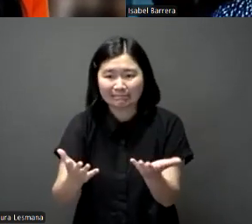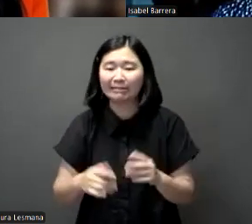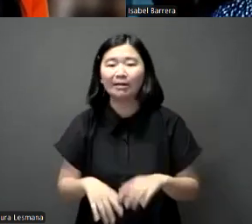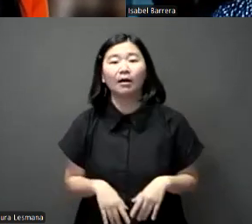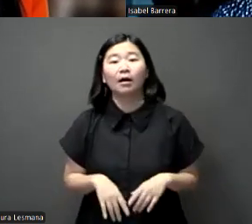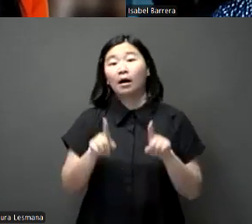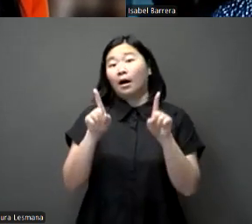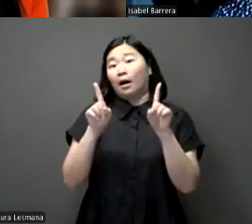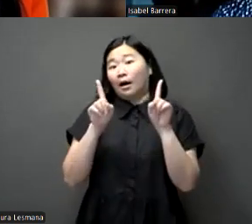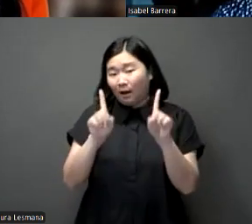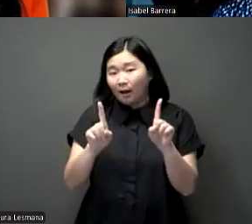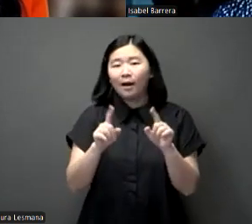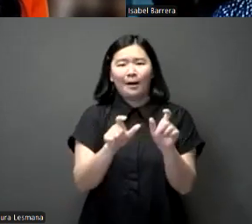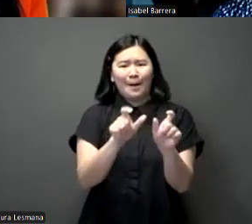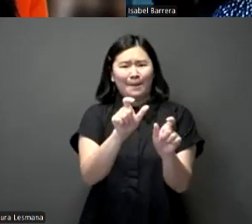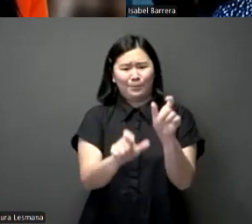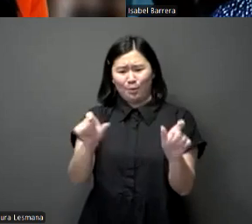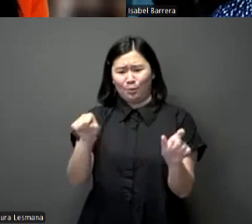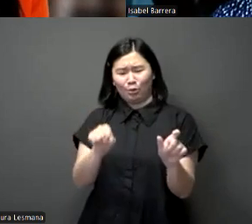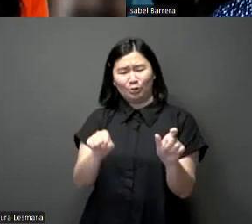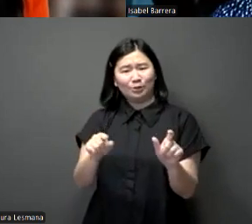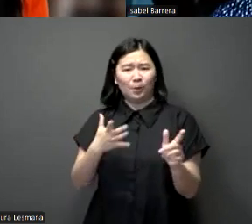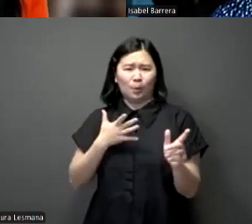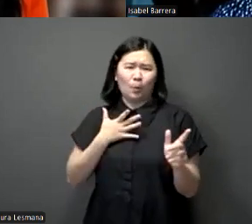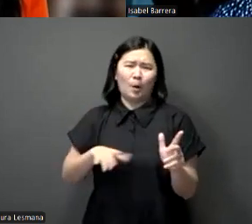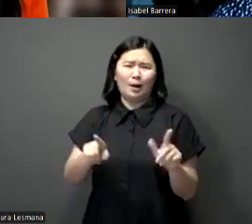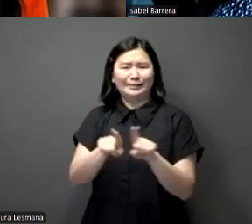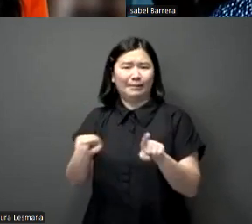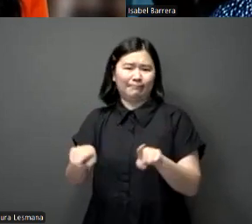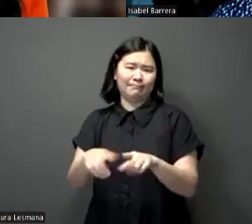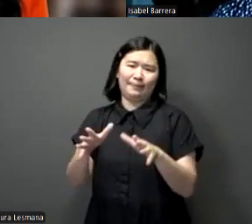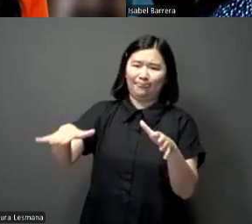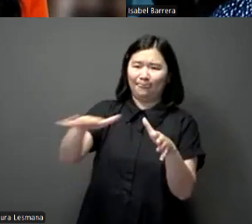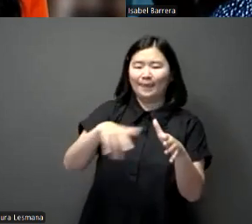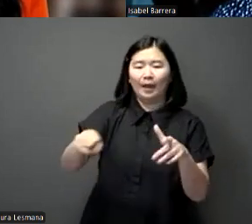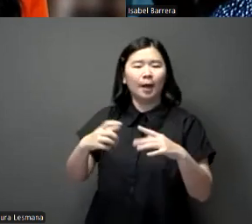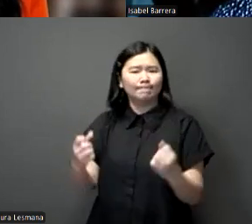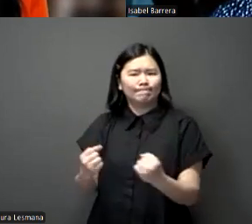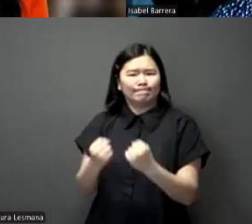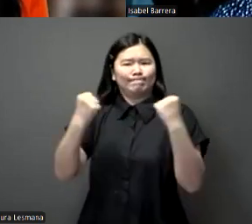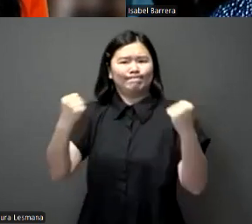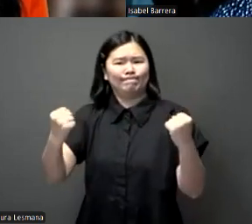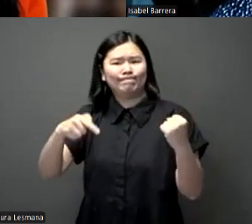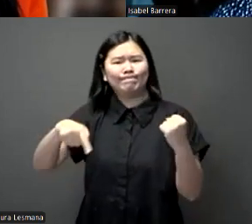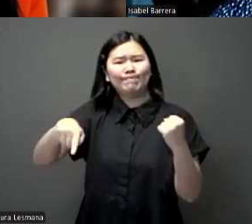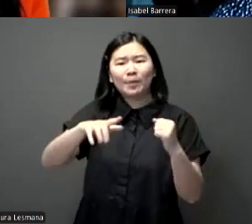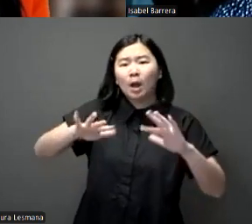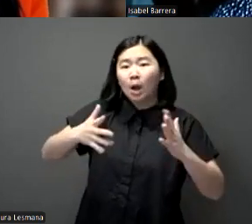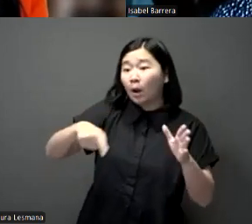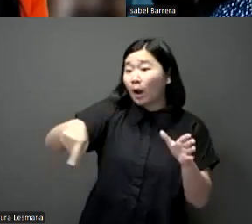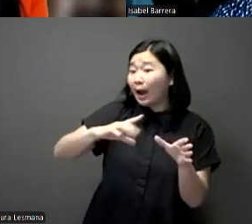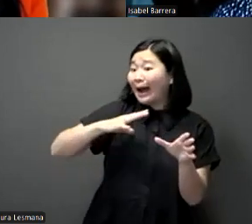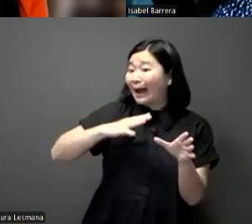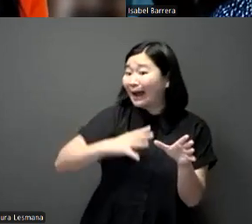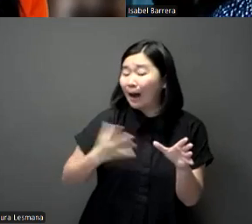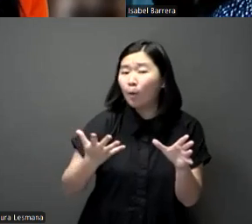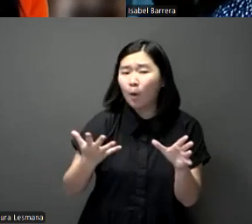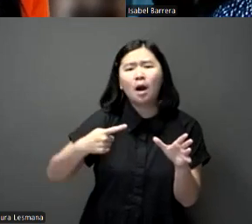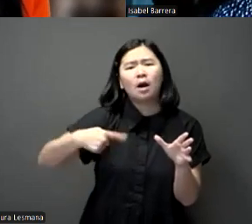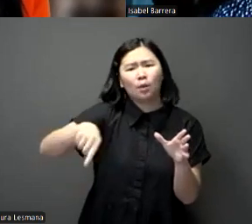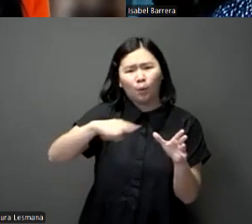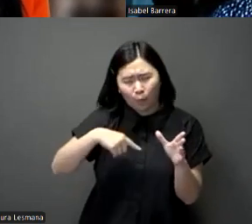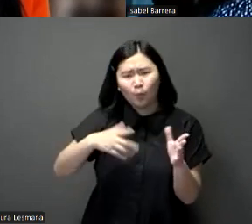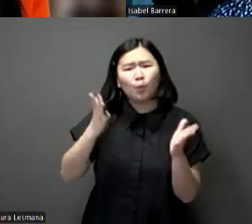que nos vemos un poco como sector y como país un poco débiles y que necesitamos